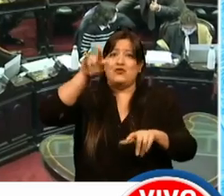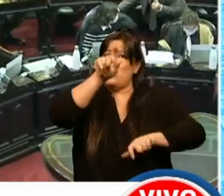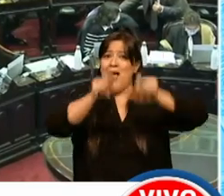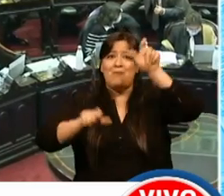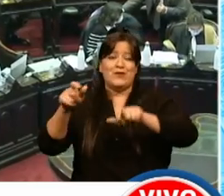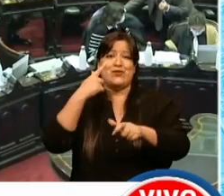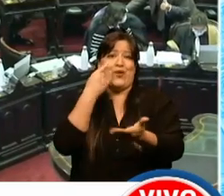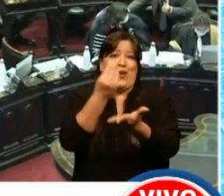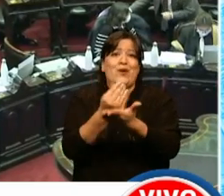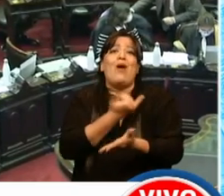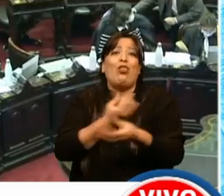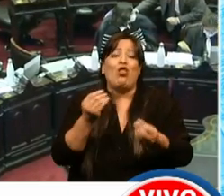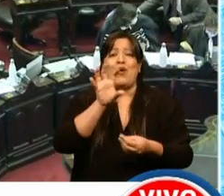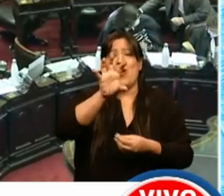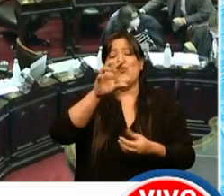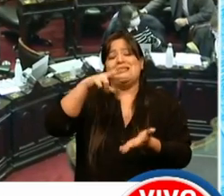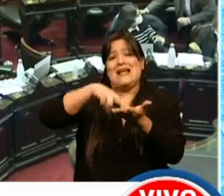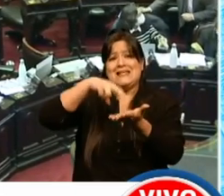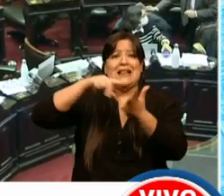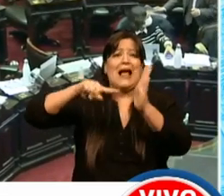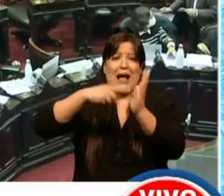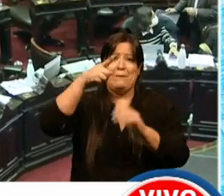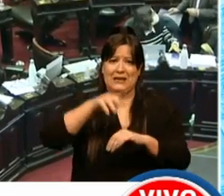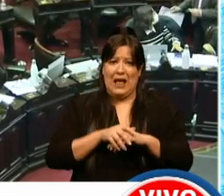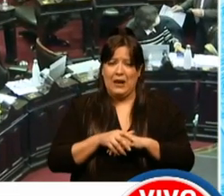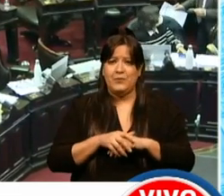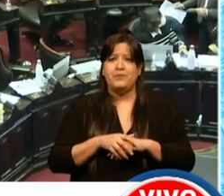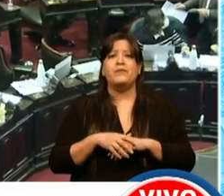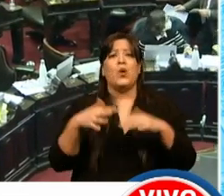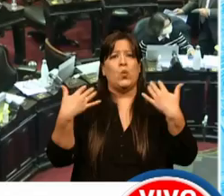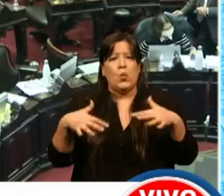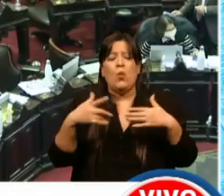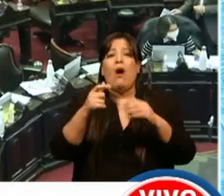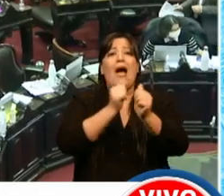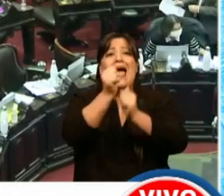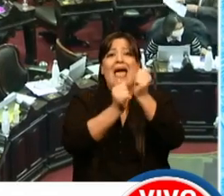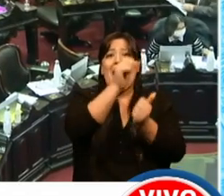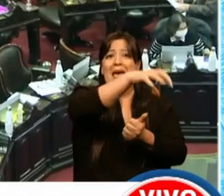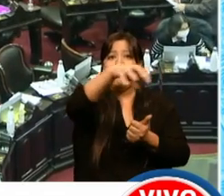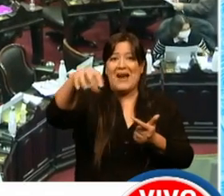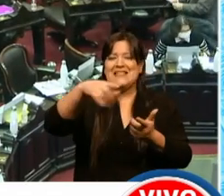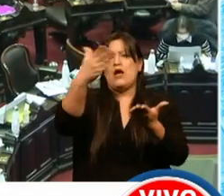especialmente de salta capital lo único movimiento que se vieron de las empresas